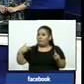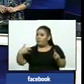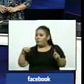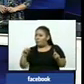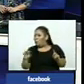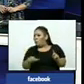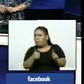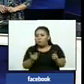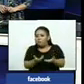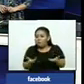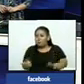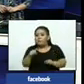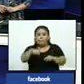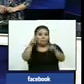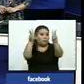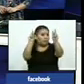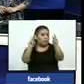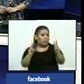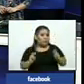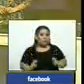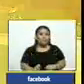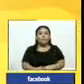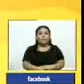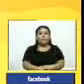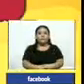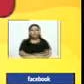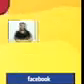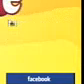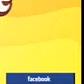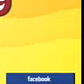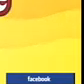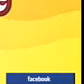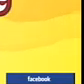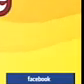más. Vamos a comenzar con nuestros titulares.